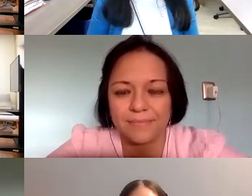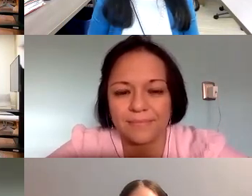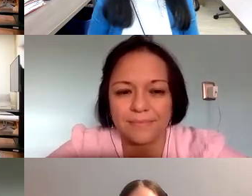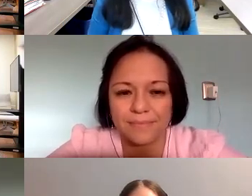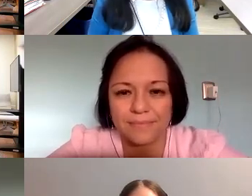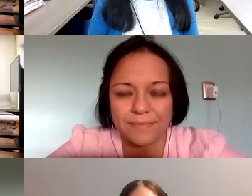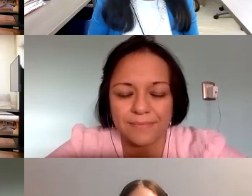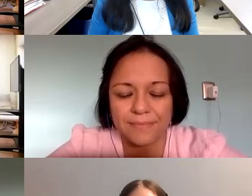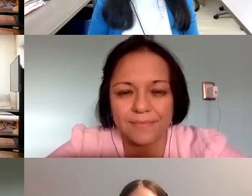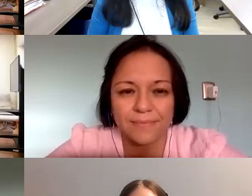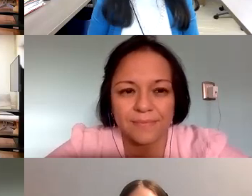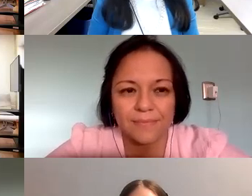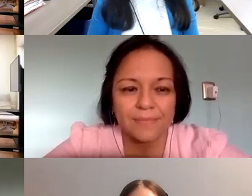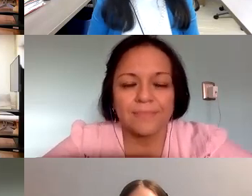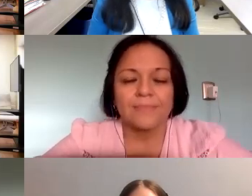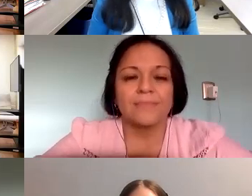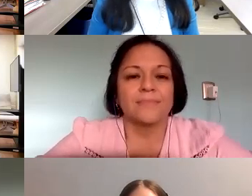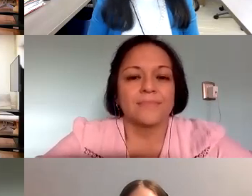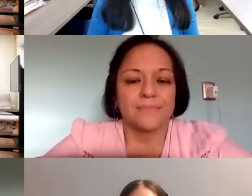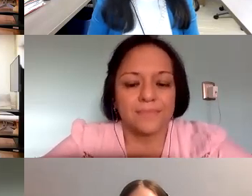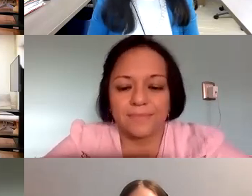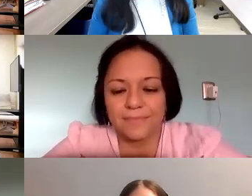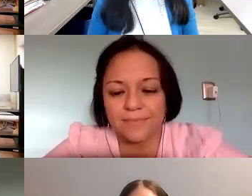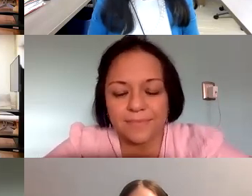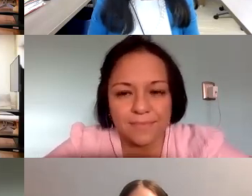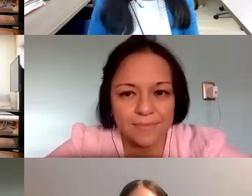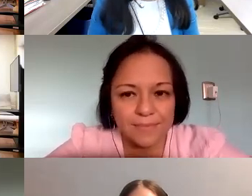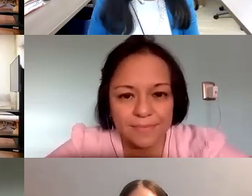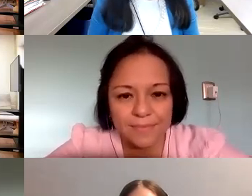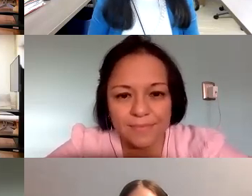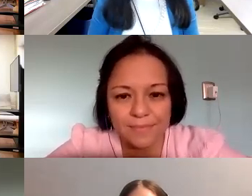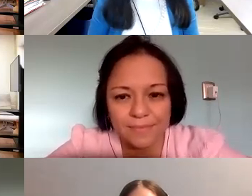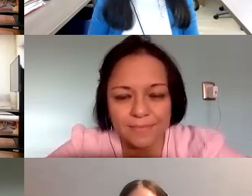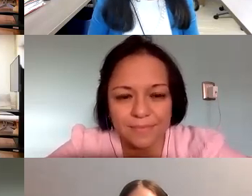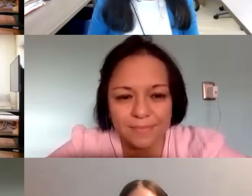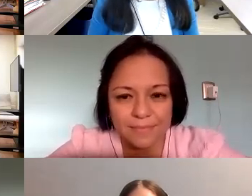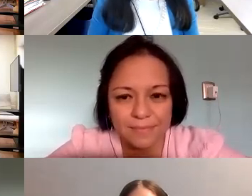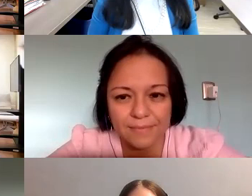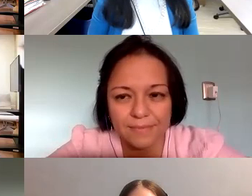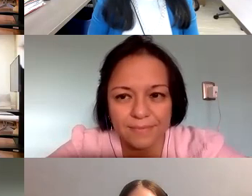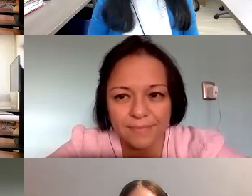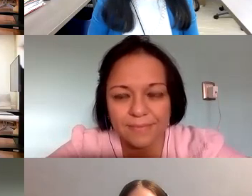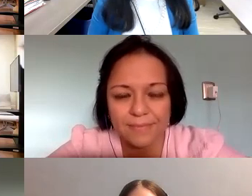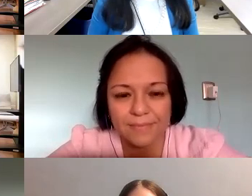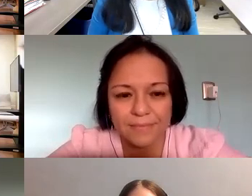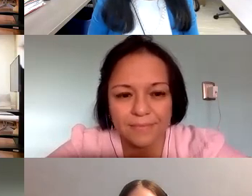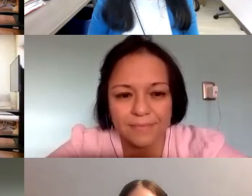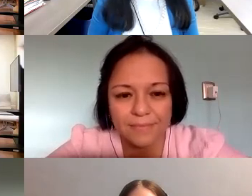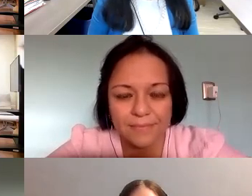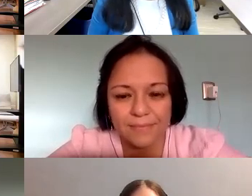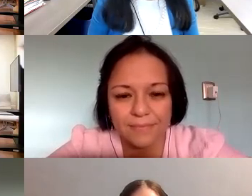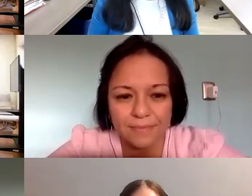largo del 2021. Este es un proyecto piloto muy ambicioso y muy innovador, que tenemos como